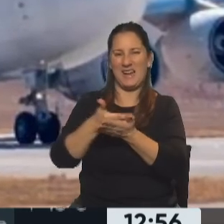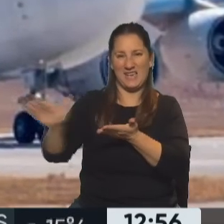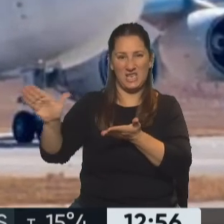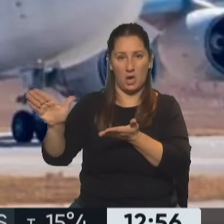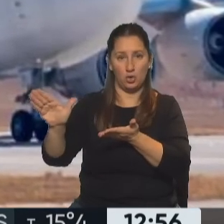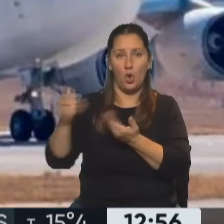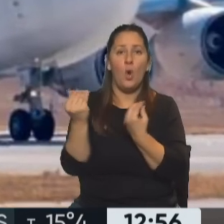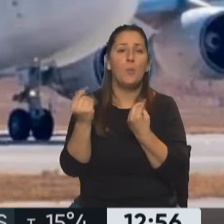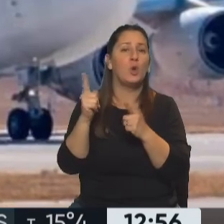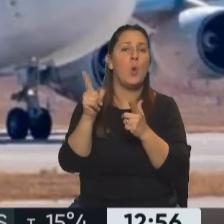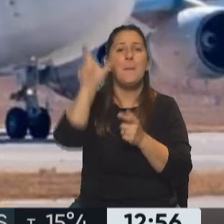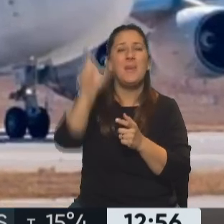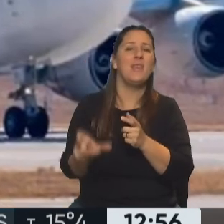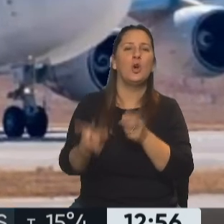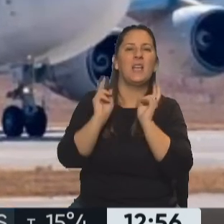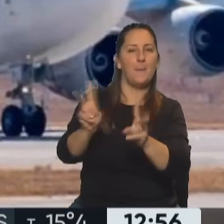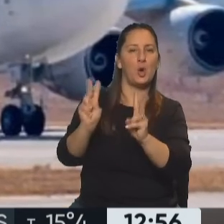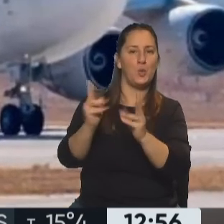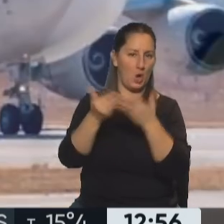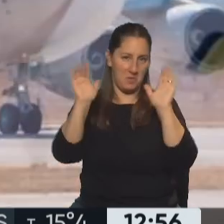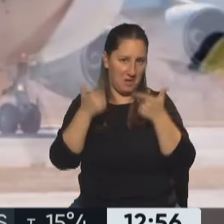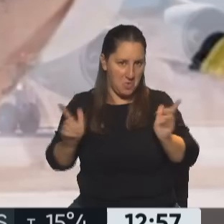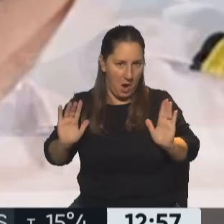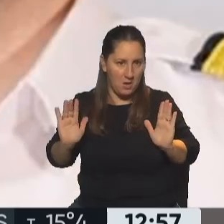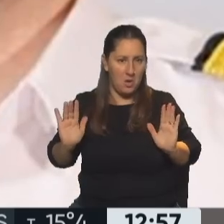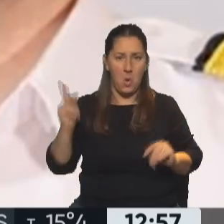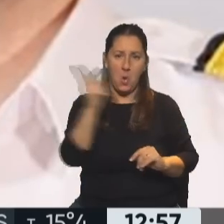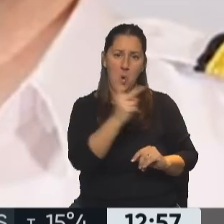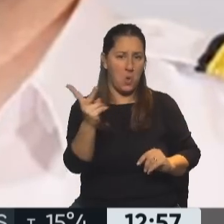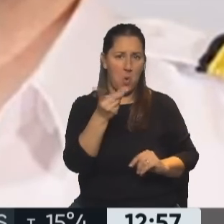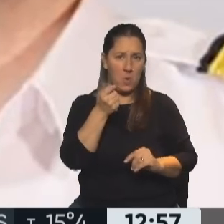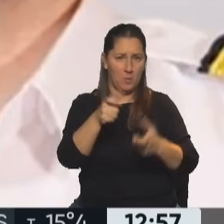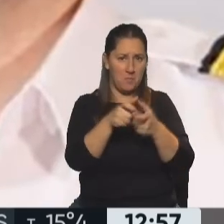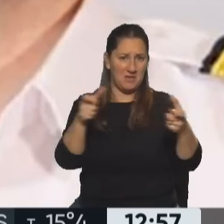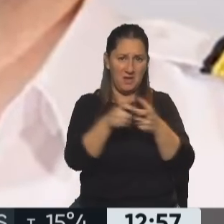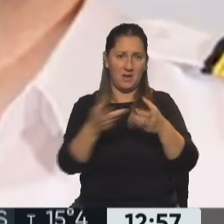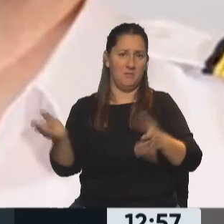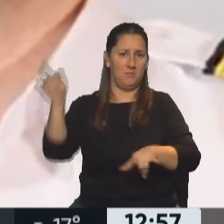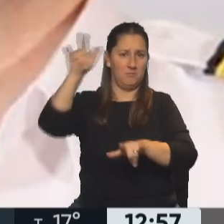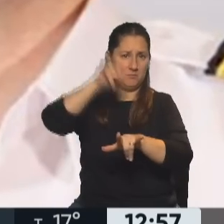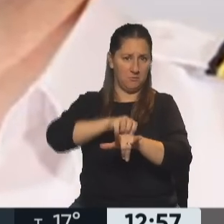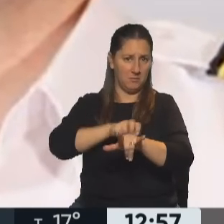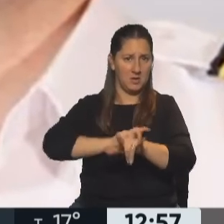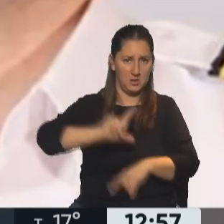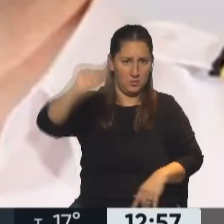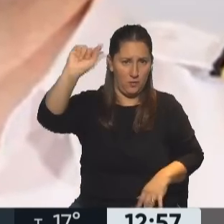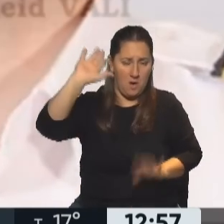no hay ninguna persona impedida de libertad. Cualquiera de ellos pudo haber comprado un ticket y se podía haber subido a un avión y se podría haber ido.